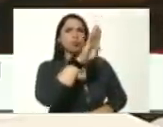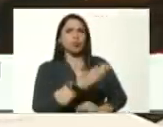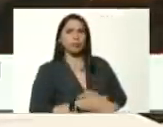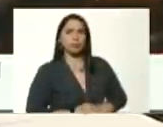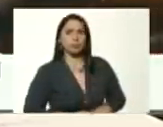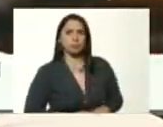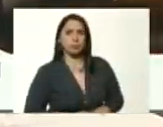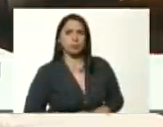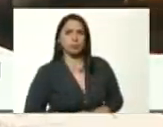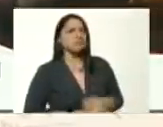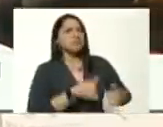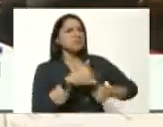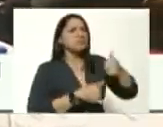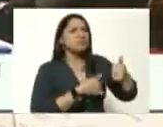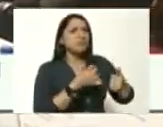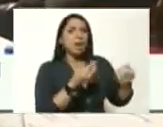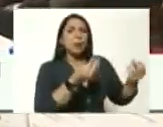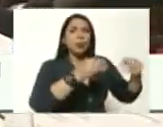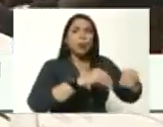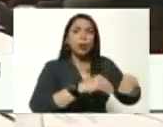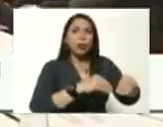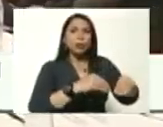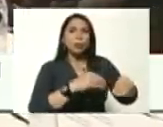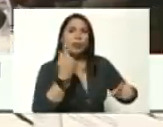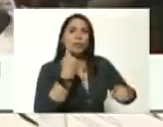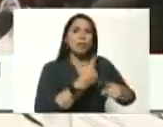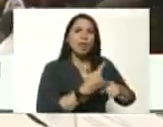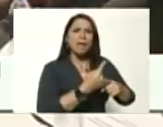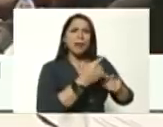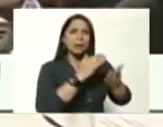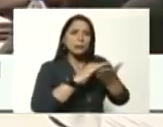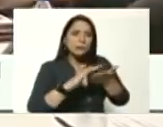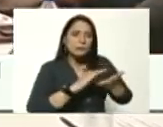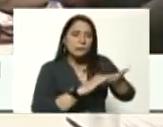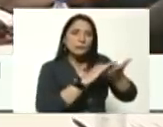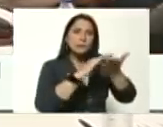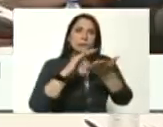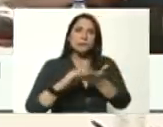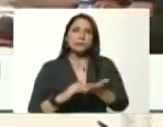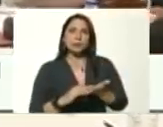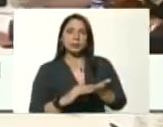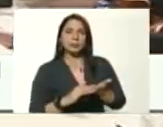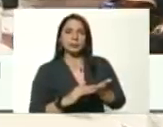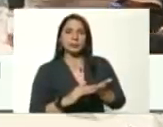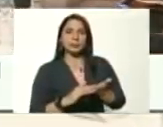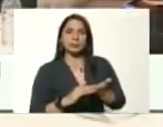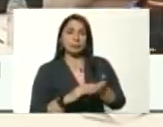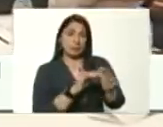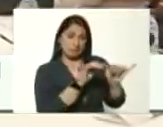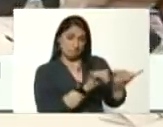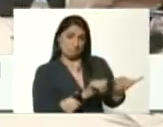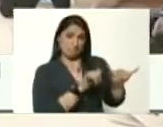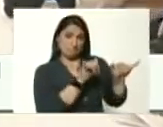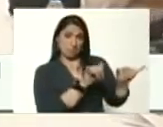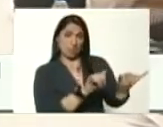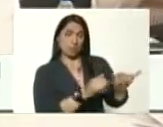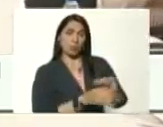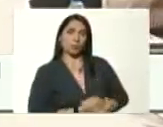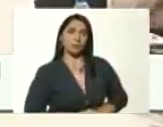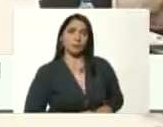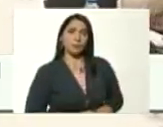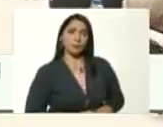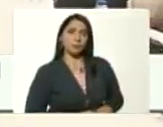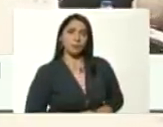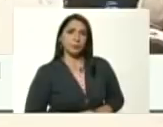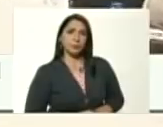en que estamos de acuerdo de lo que tiene que ser corregido desde el mismo desde el mismo